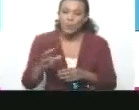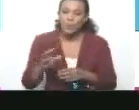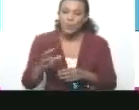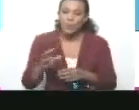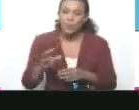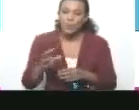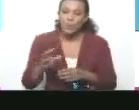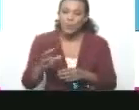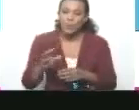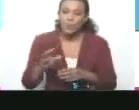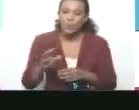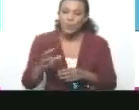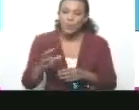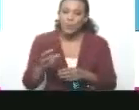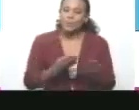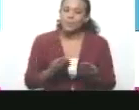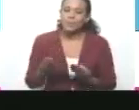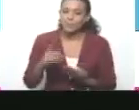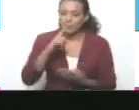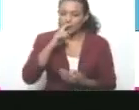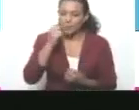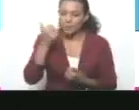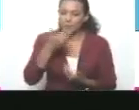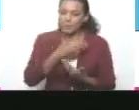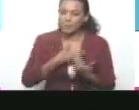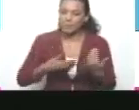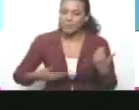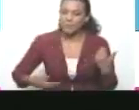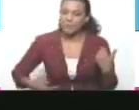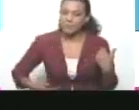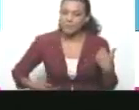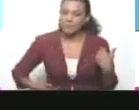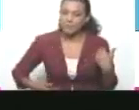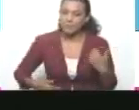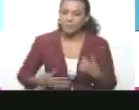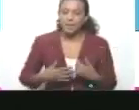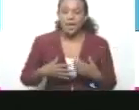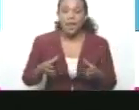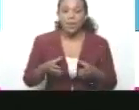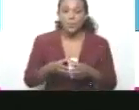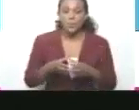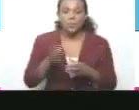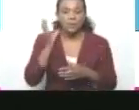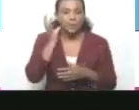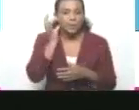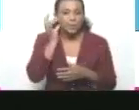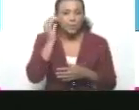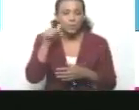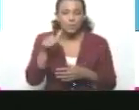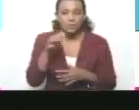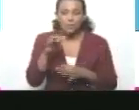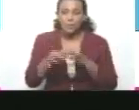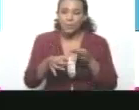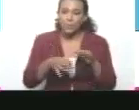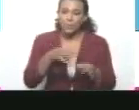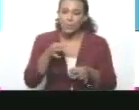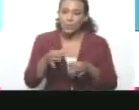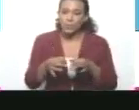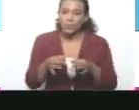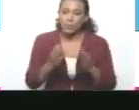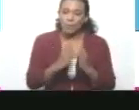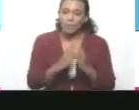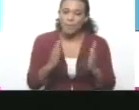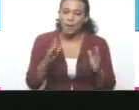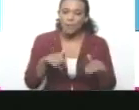días. Bienvenido a su programa, presidente. La compañera María Antonieta Peña le dará un repaso por su sección